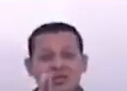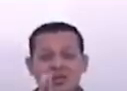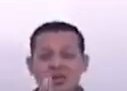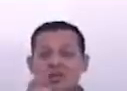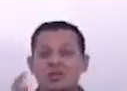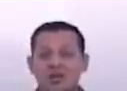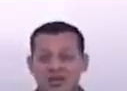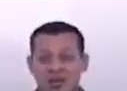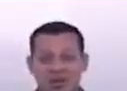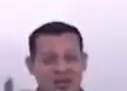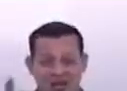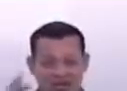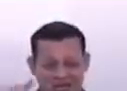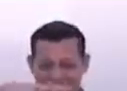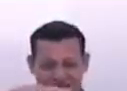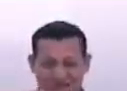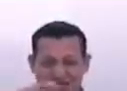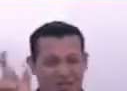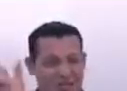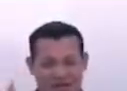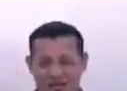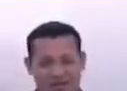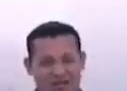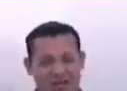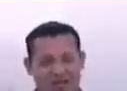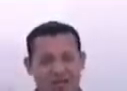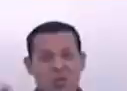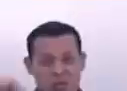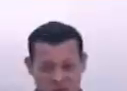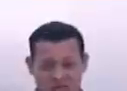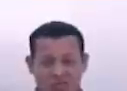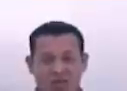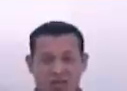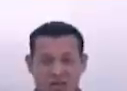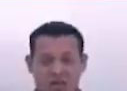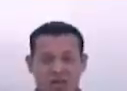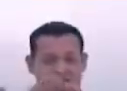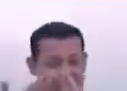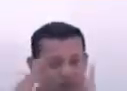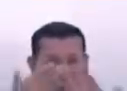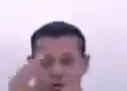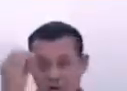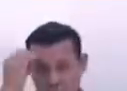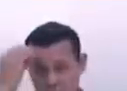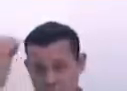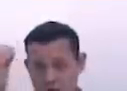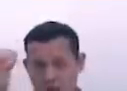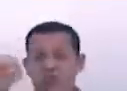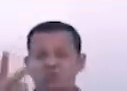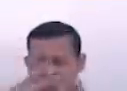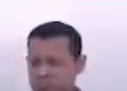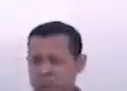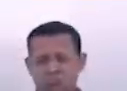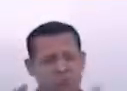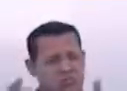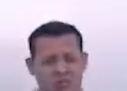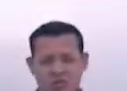pero ese tipo de situaciones, presidente, podemos tener diferencias de opiniones y es válido.